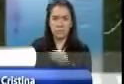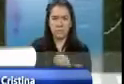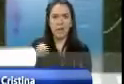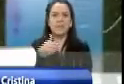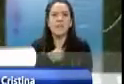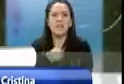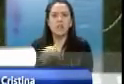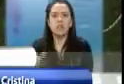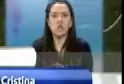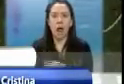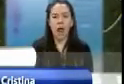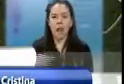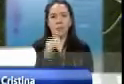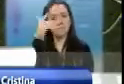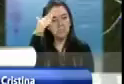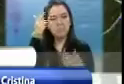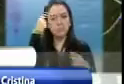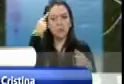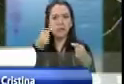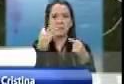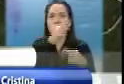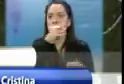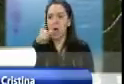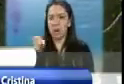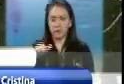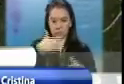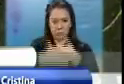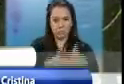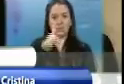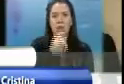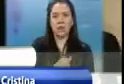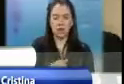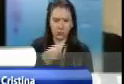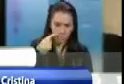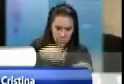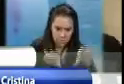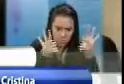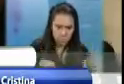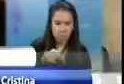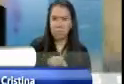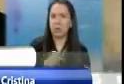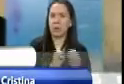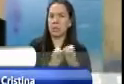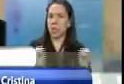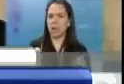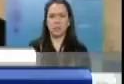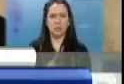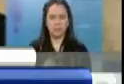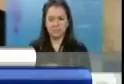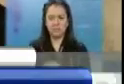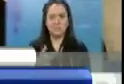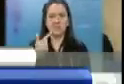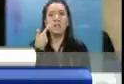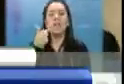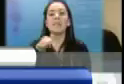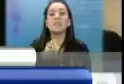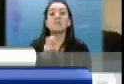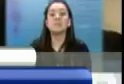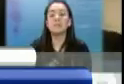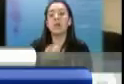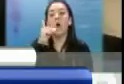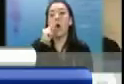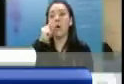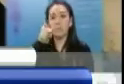que habría que esperar los resultados del laboratorio. Dos semanas ya tendríamos resultados, si pudiéramos antes, pero todo